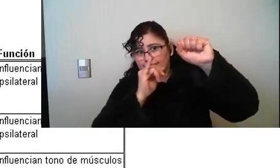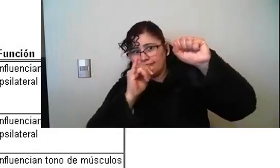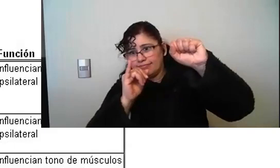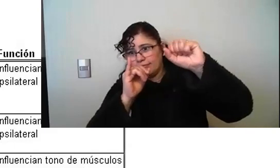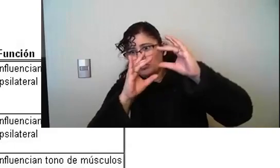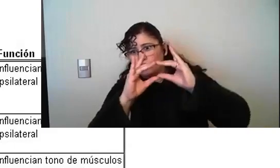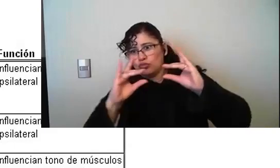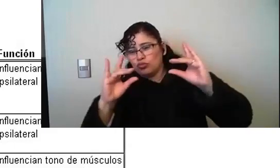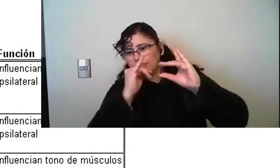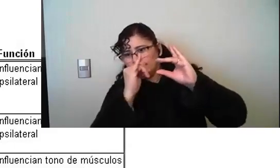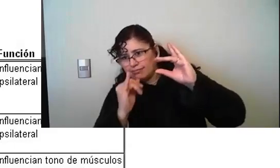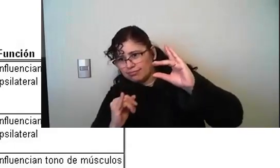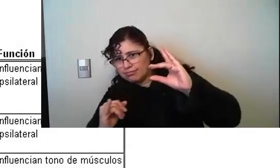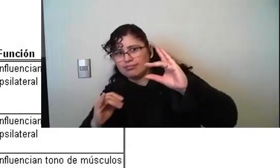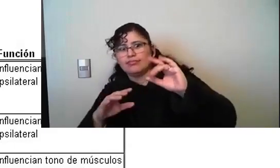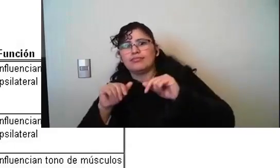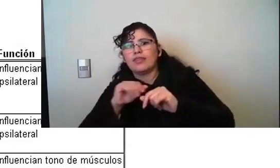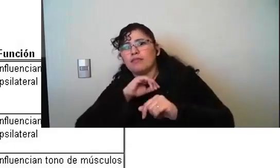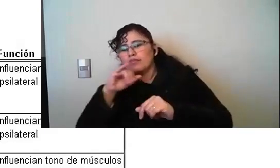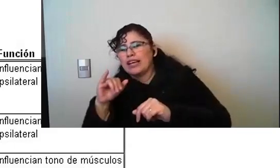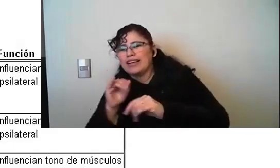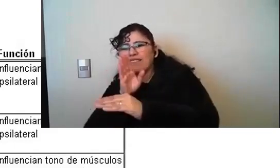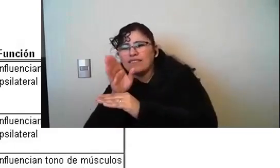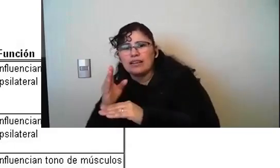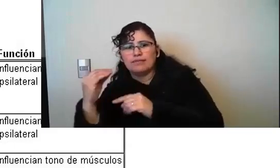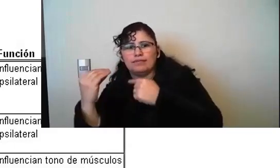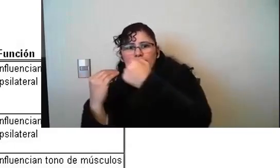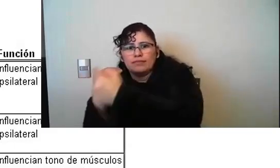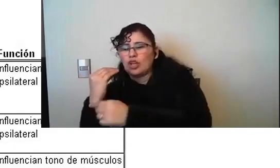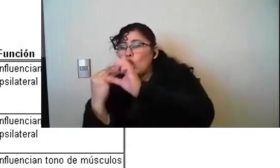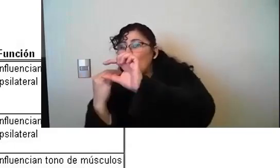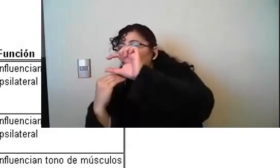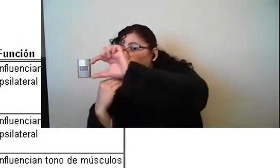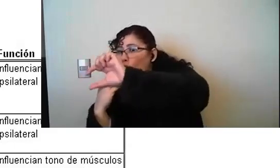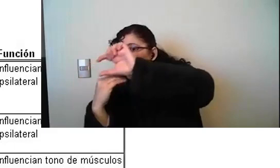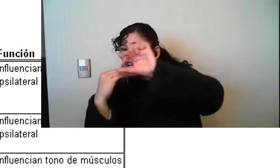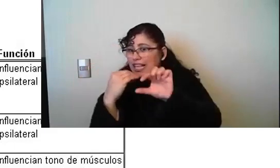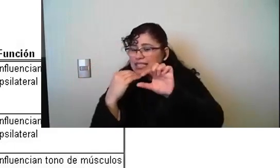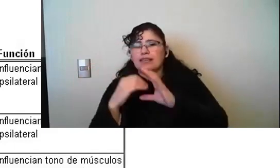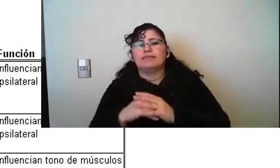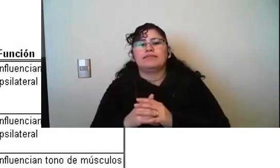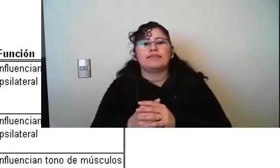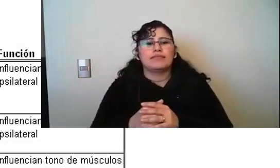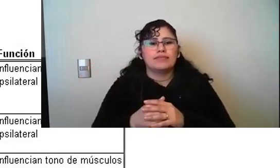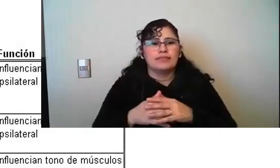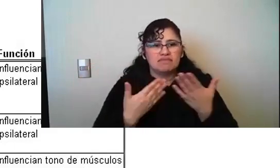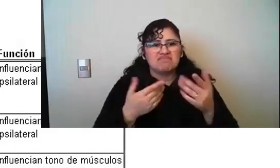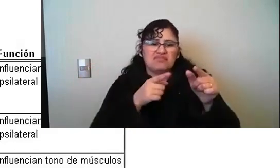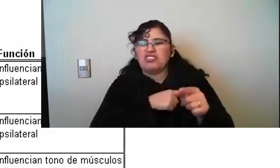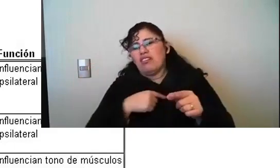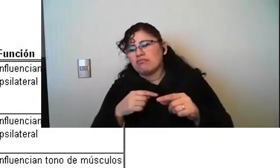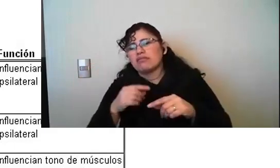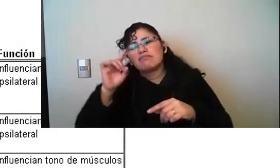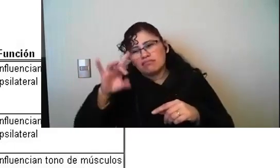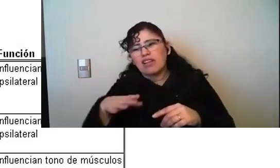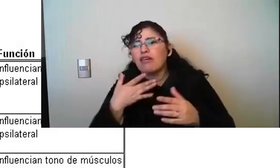destino, corteza cerebelosa vía núcleos pontinos, córtico ponto, ¿cierto? Y son